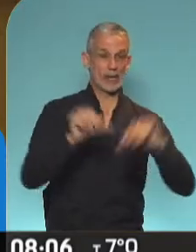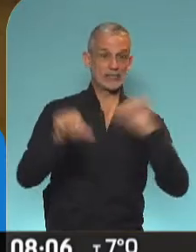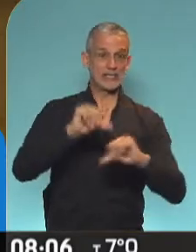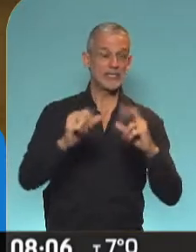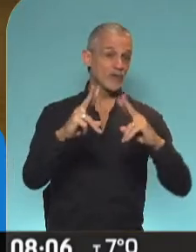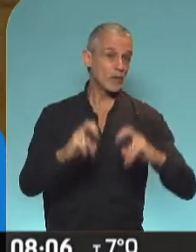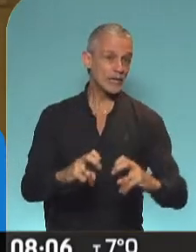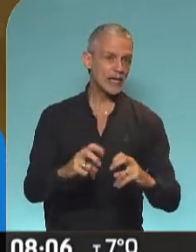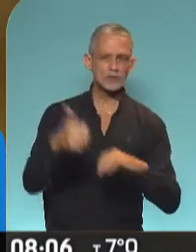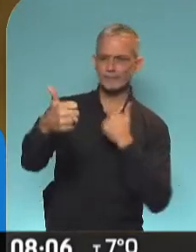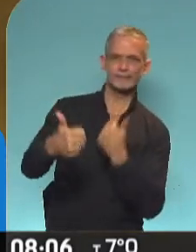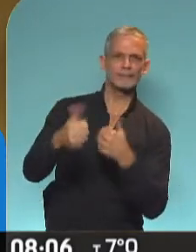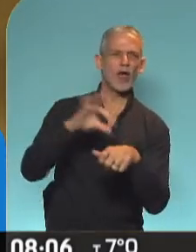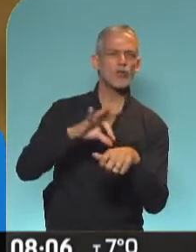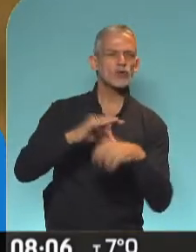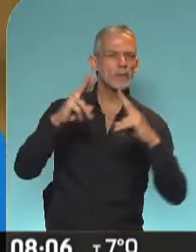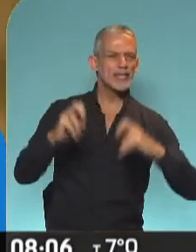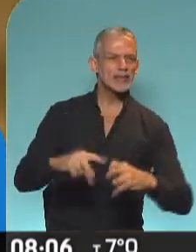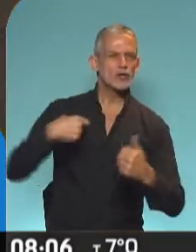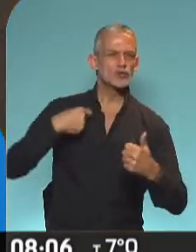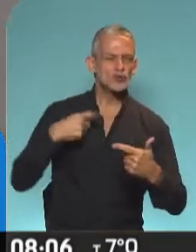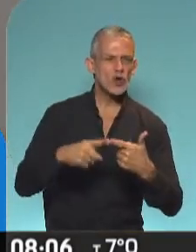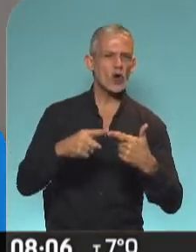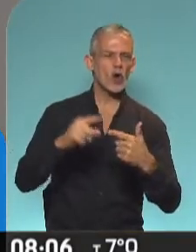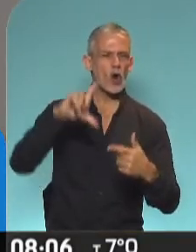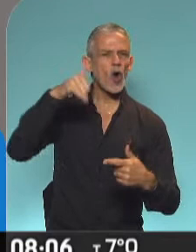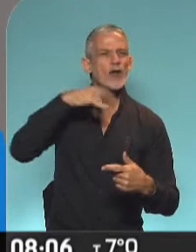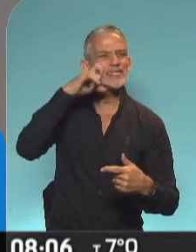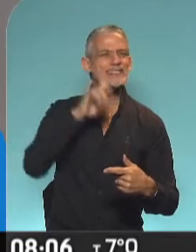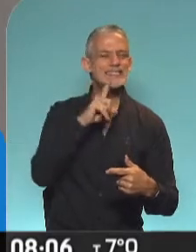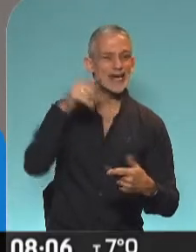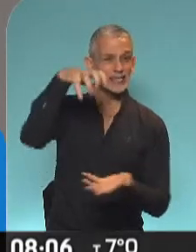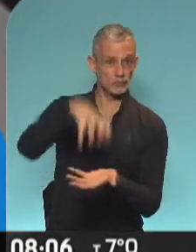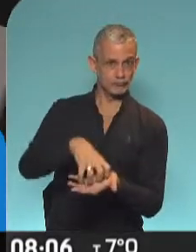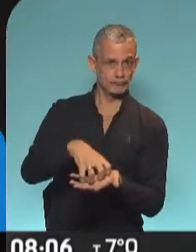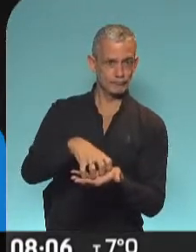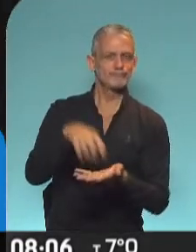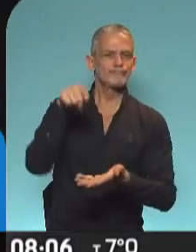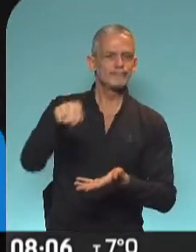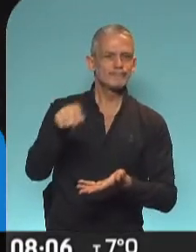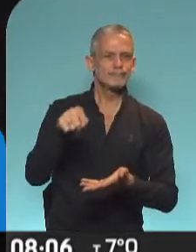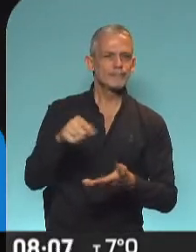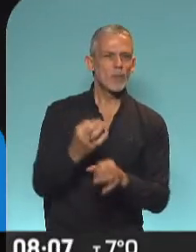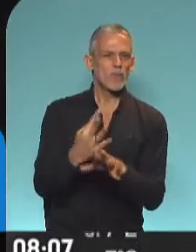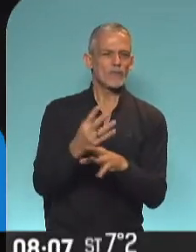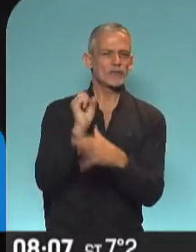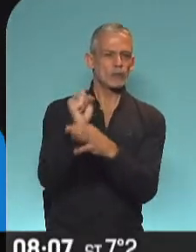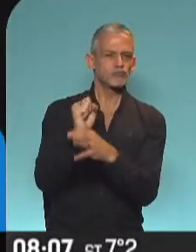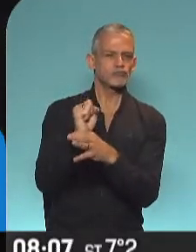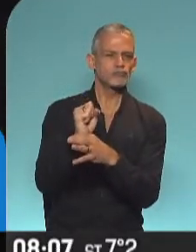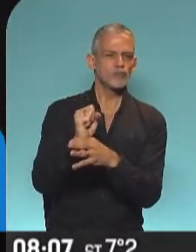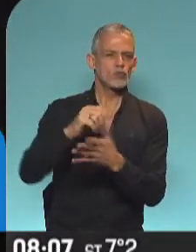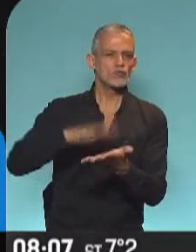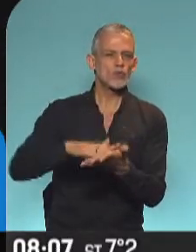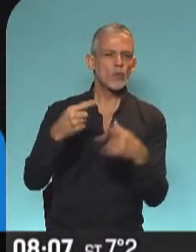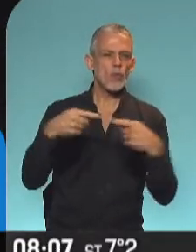estamos precisamente con el doctor investigador, sociólogo del CONICET, el doctor Daniel Feldstein, que habla y hace hincapié